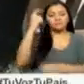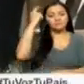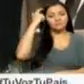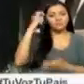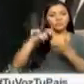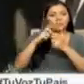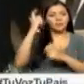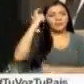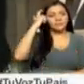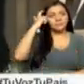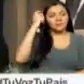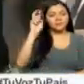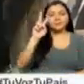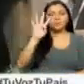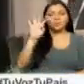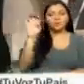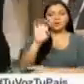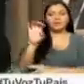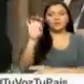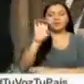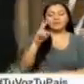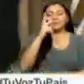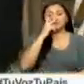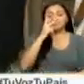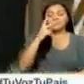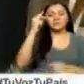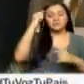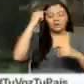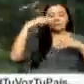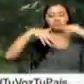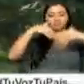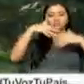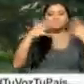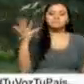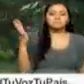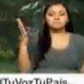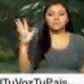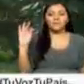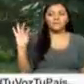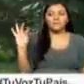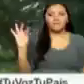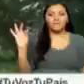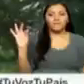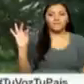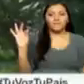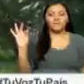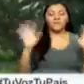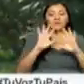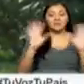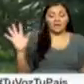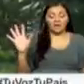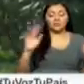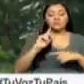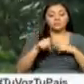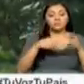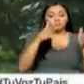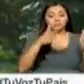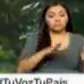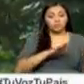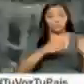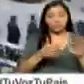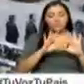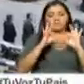enero, hasta que le fue identificada una ausencia de flujo cerebral. Sus órganos serán donados bajo autorización de la